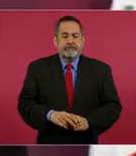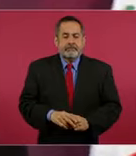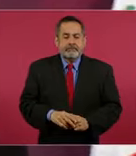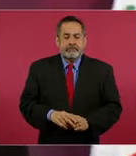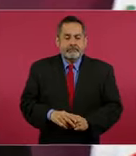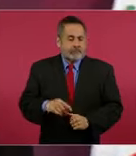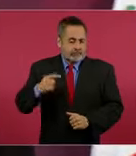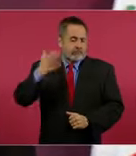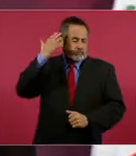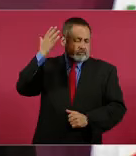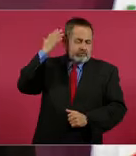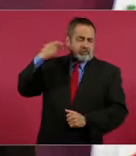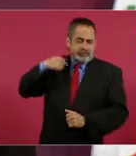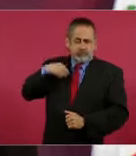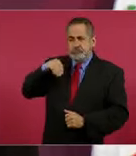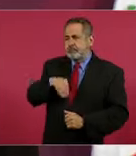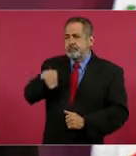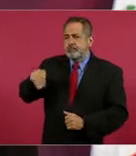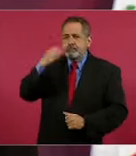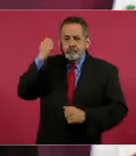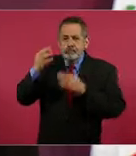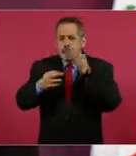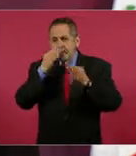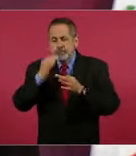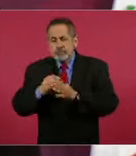en campaña cuando hablaba de eso